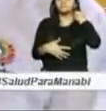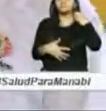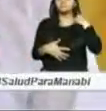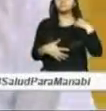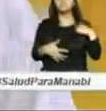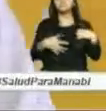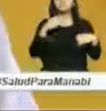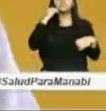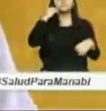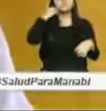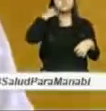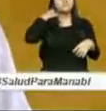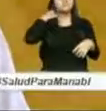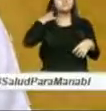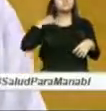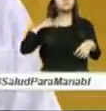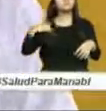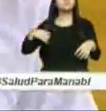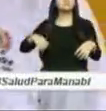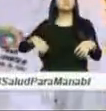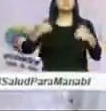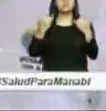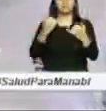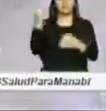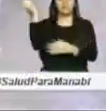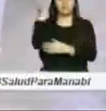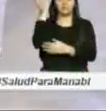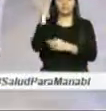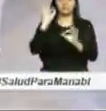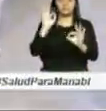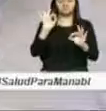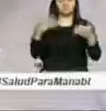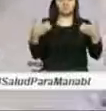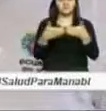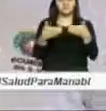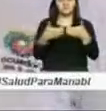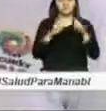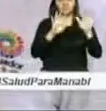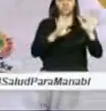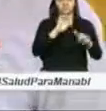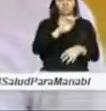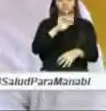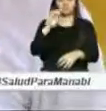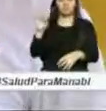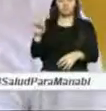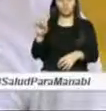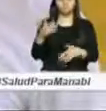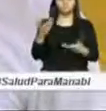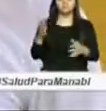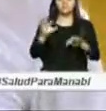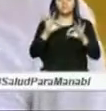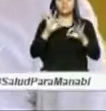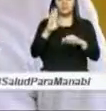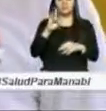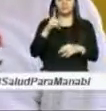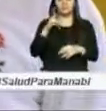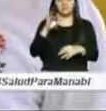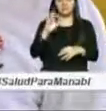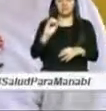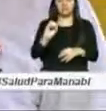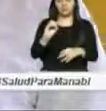ambulancia totalmente equipada, coordinada con la ECU-911, en Bachillero, La Estancilla, Cerro Verde